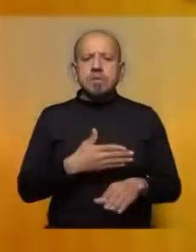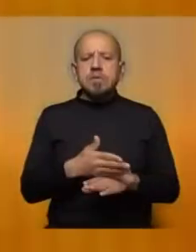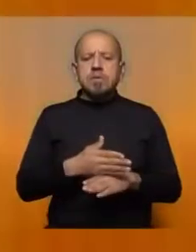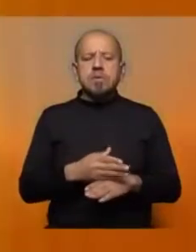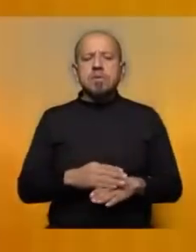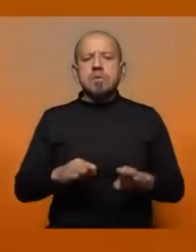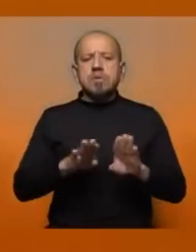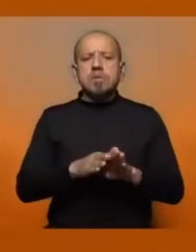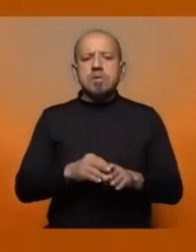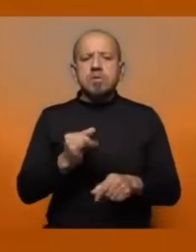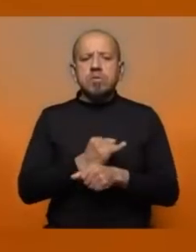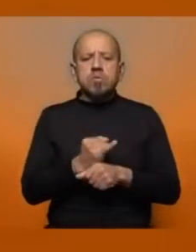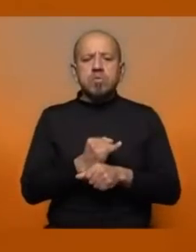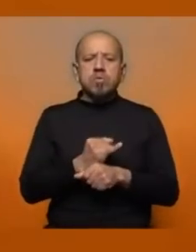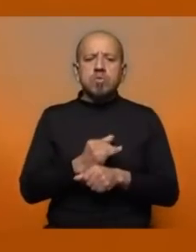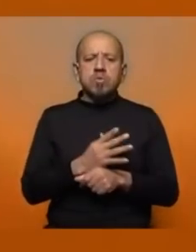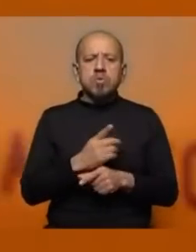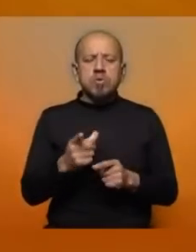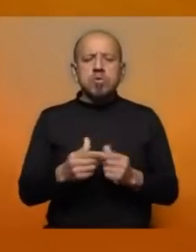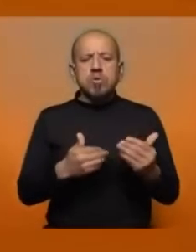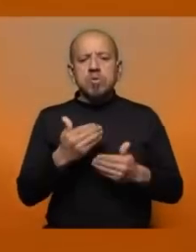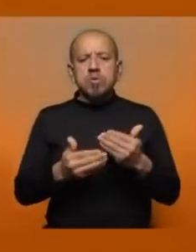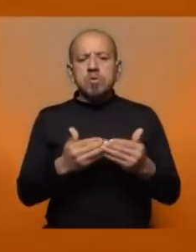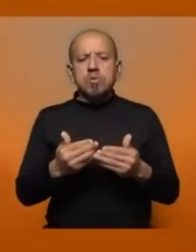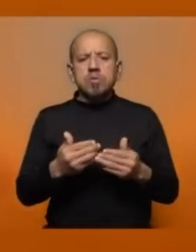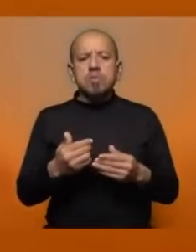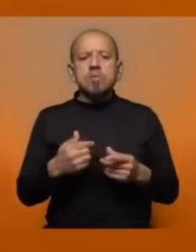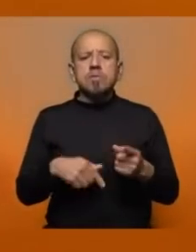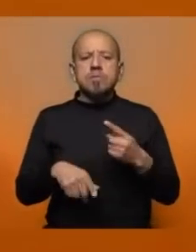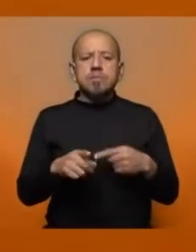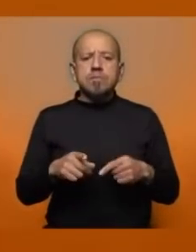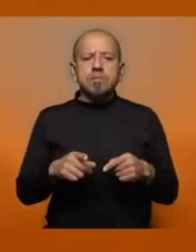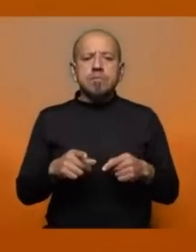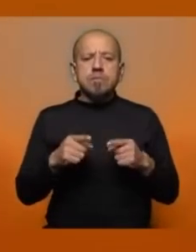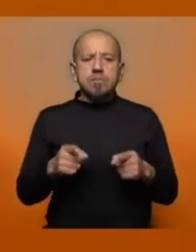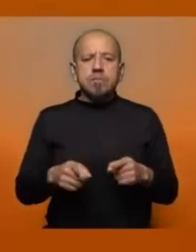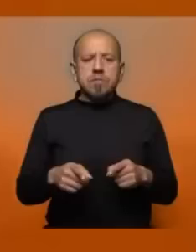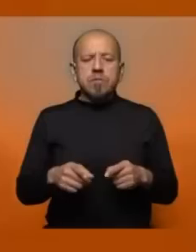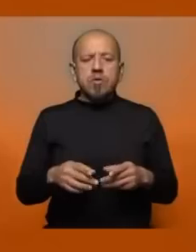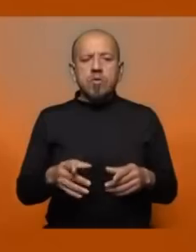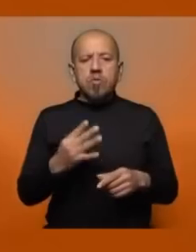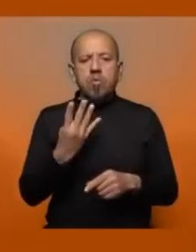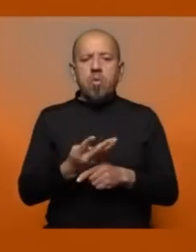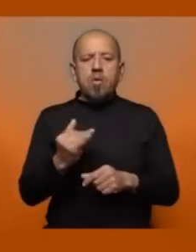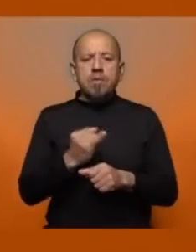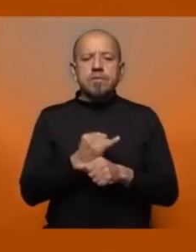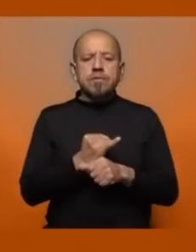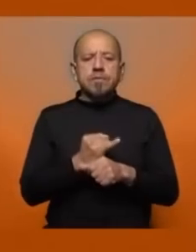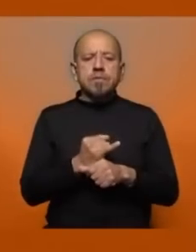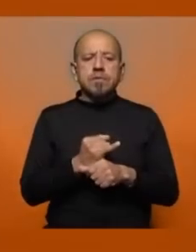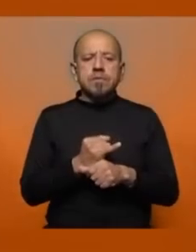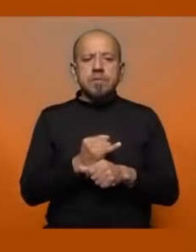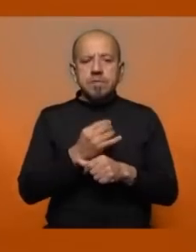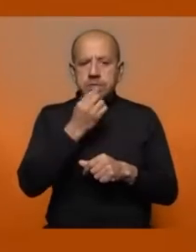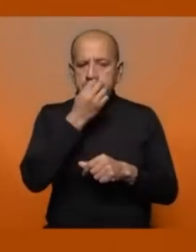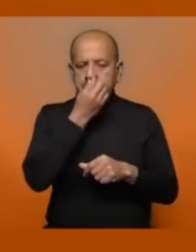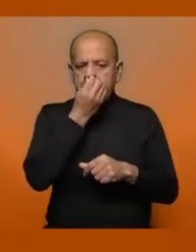institución eso hay hubo un proceso en el cual se llegó a esa división Entre cuatro instituciones